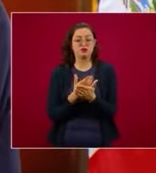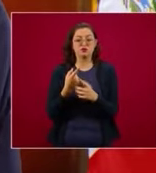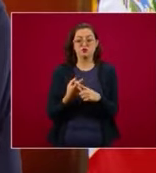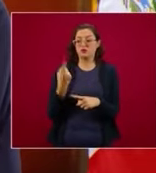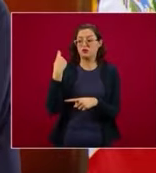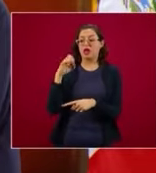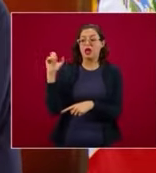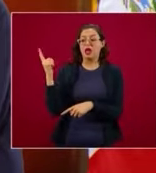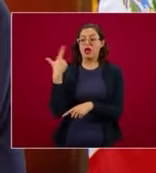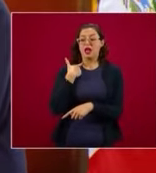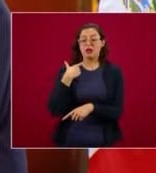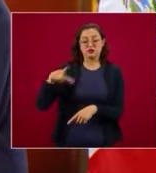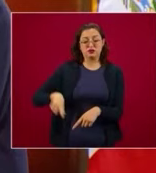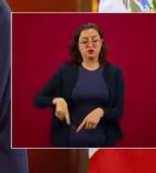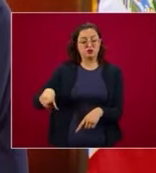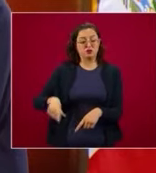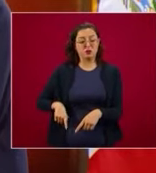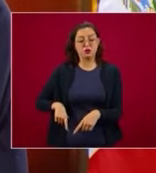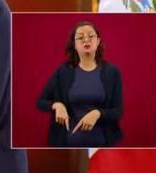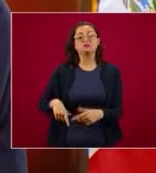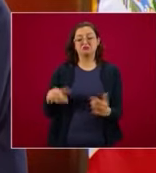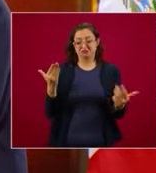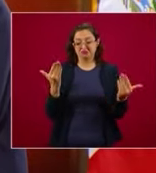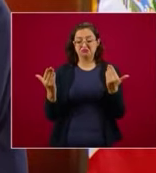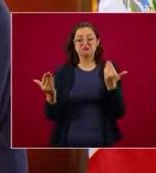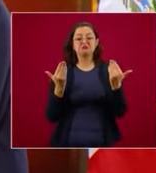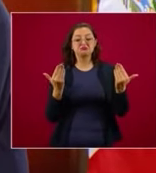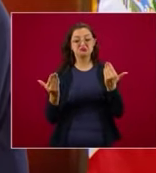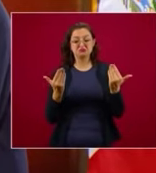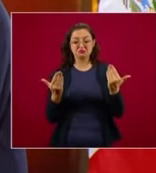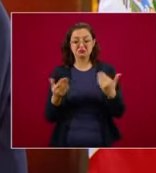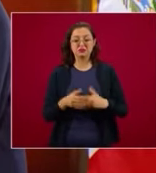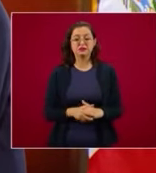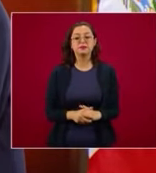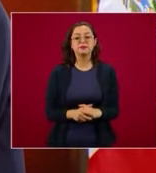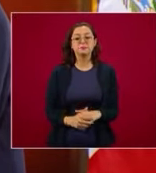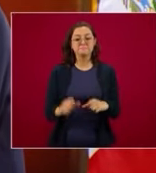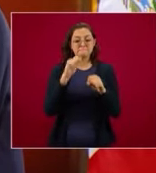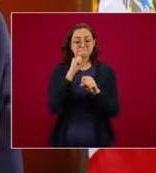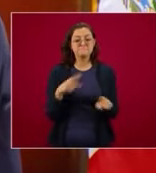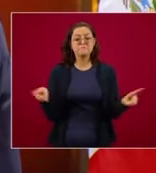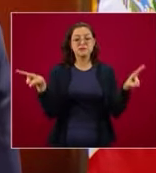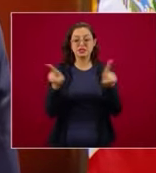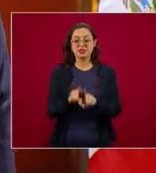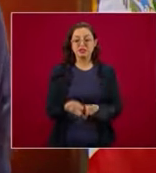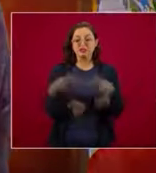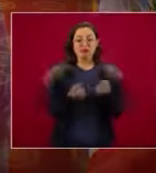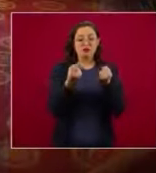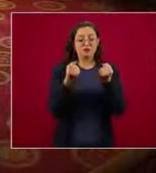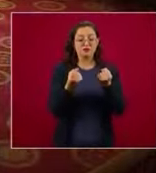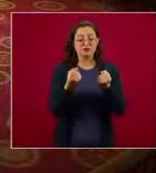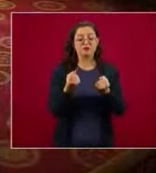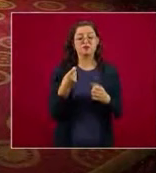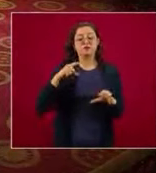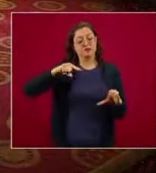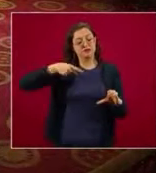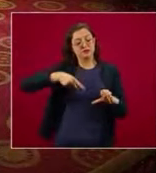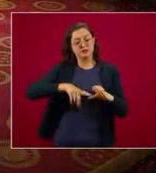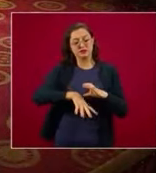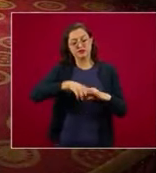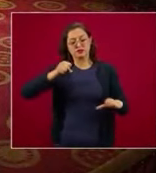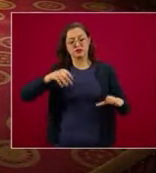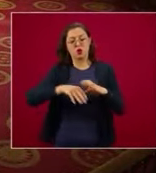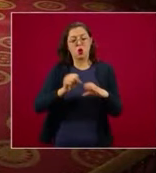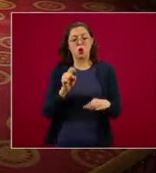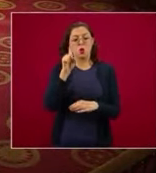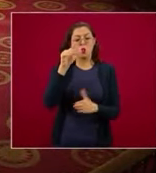cerró citando al francisco madero quien dijo éxito lo que sitúa el presidente cuando justifica porque